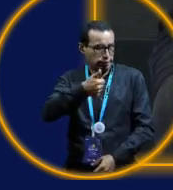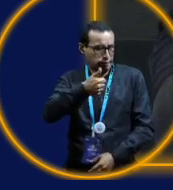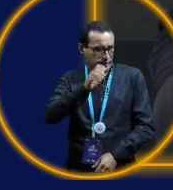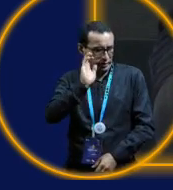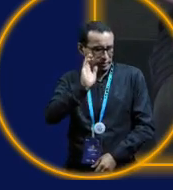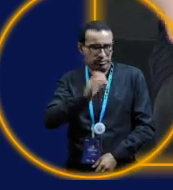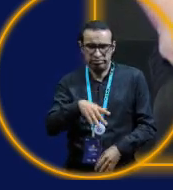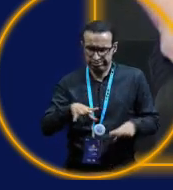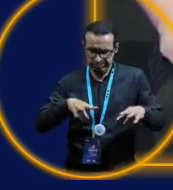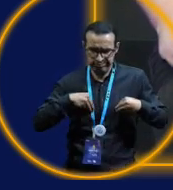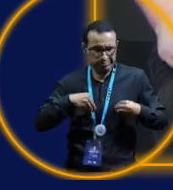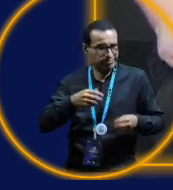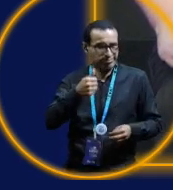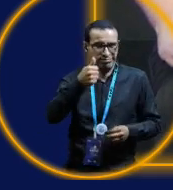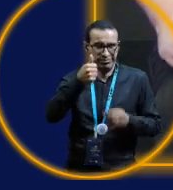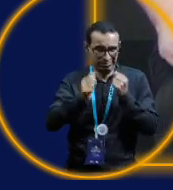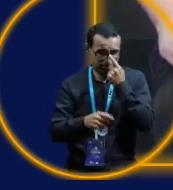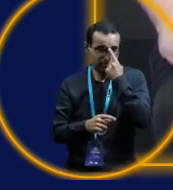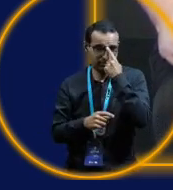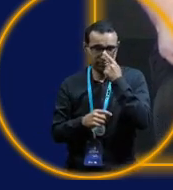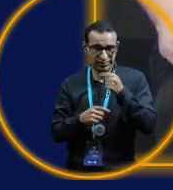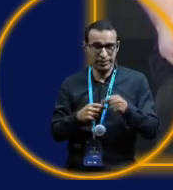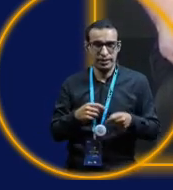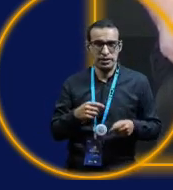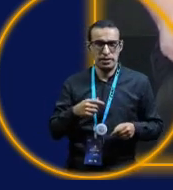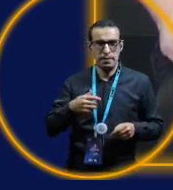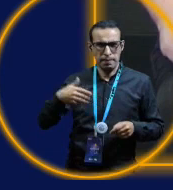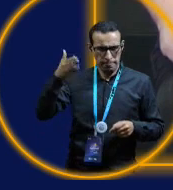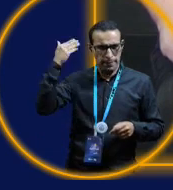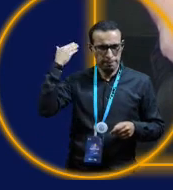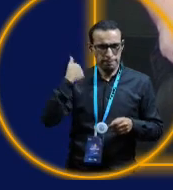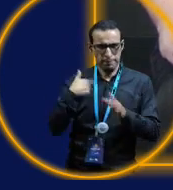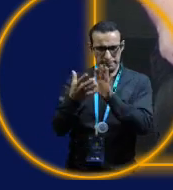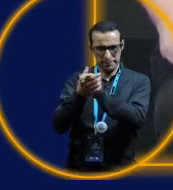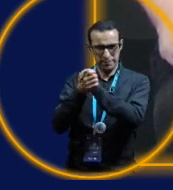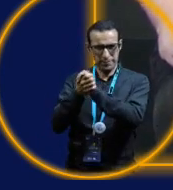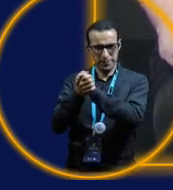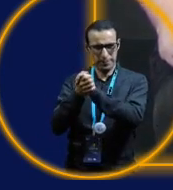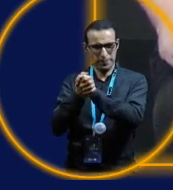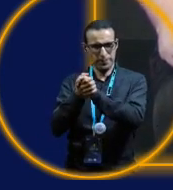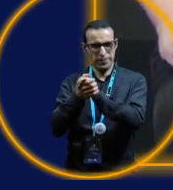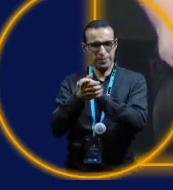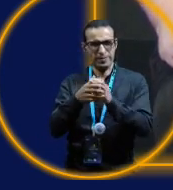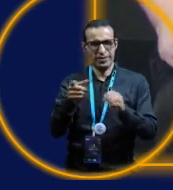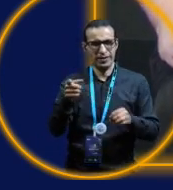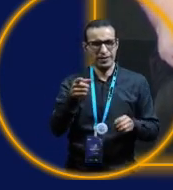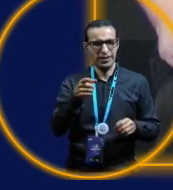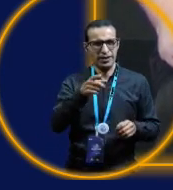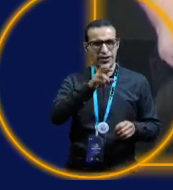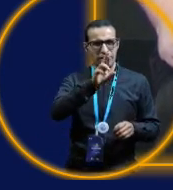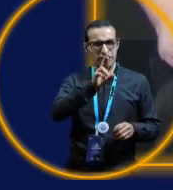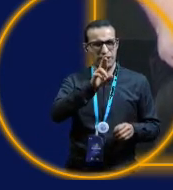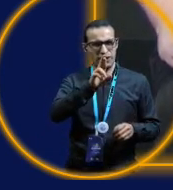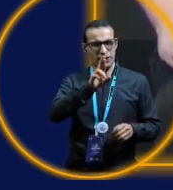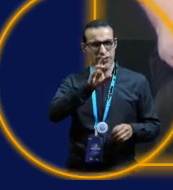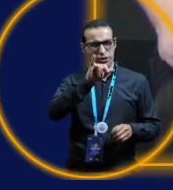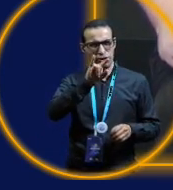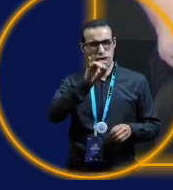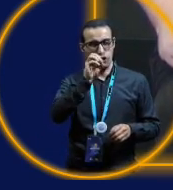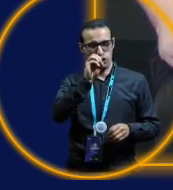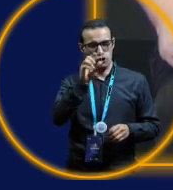eh anteriormente yo me he vuelto amigas de rosan Cars que es la hija de Jenny Cars ella también es una